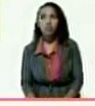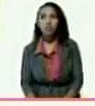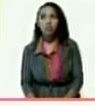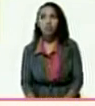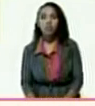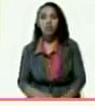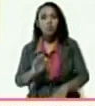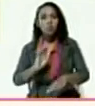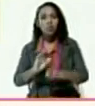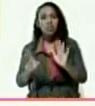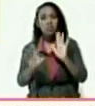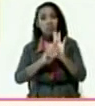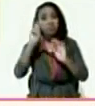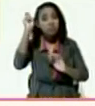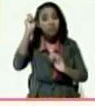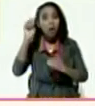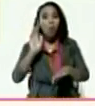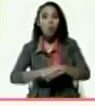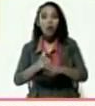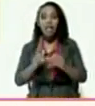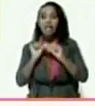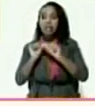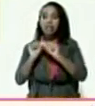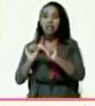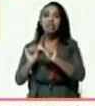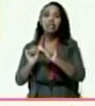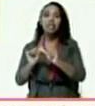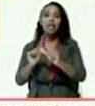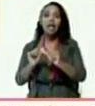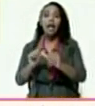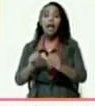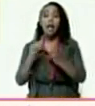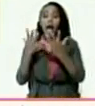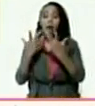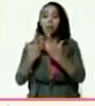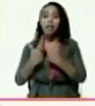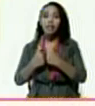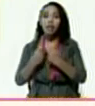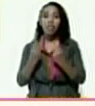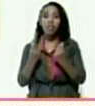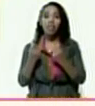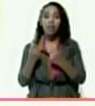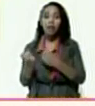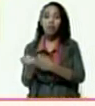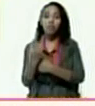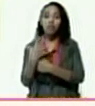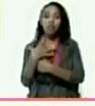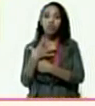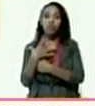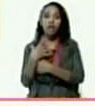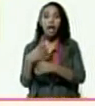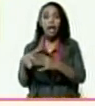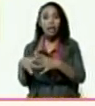¿Sabe por qué? Porque quiere seguir siendo el que administra la plata que mandan los gringos. Esa es la única